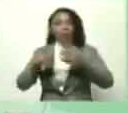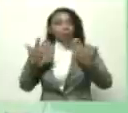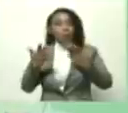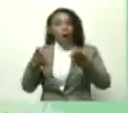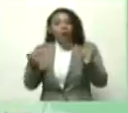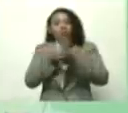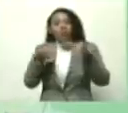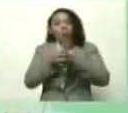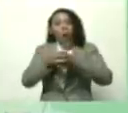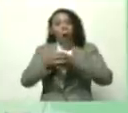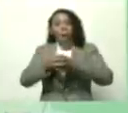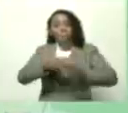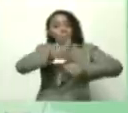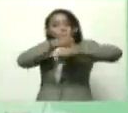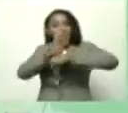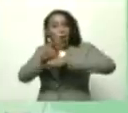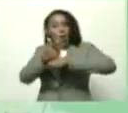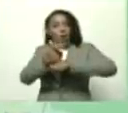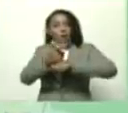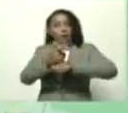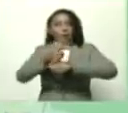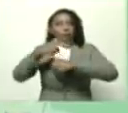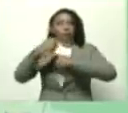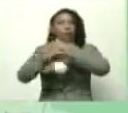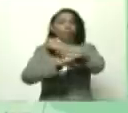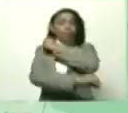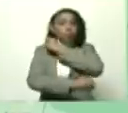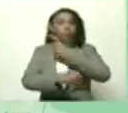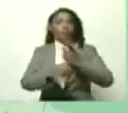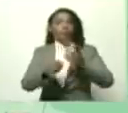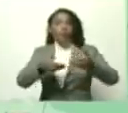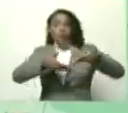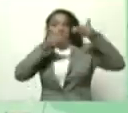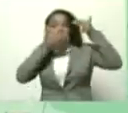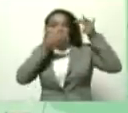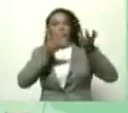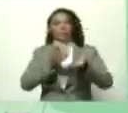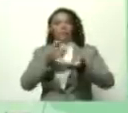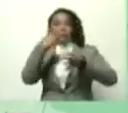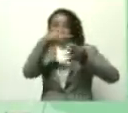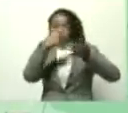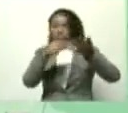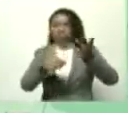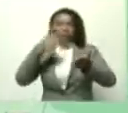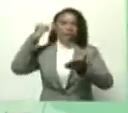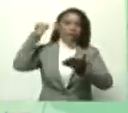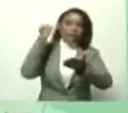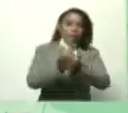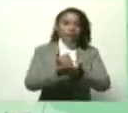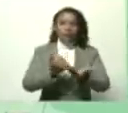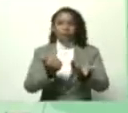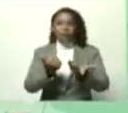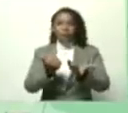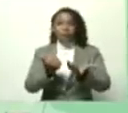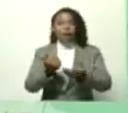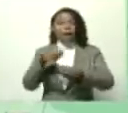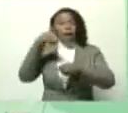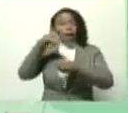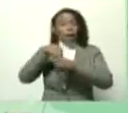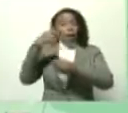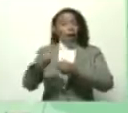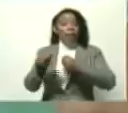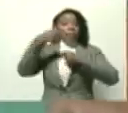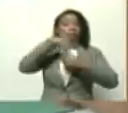bandas armadas, delictivas, secuestradores, narcotraficantes, asesinos en el